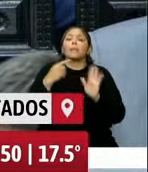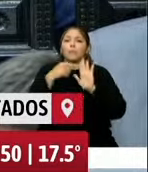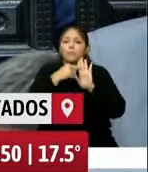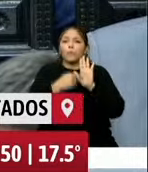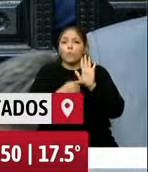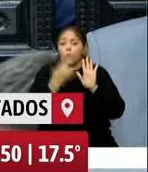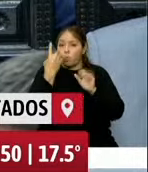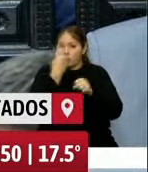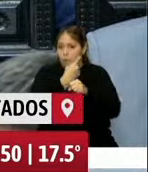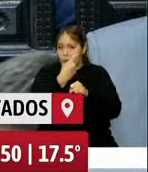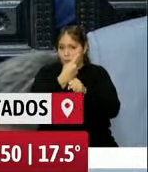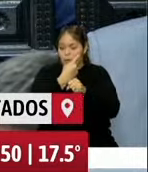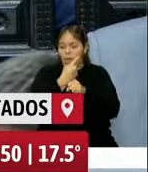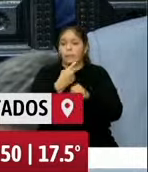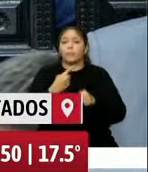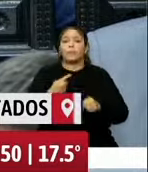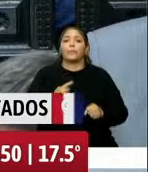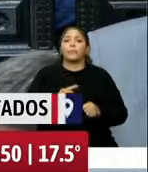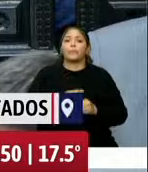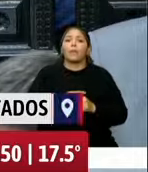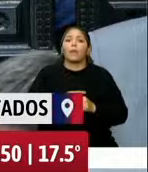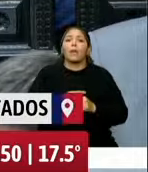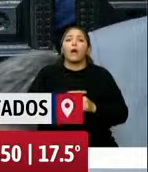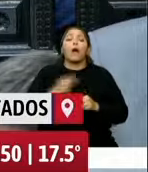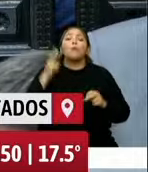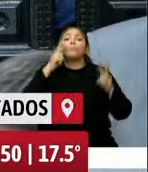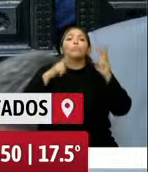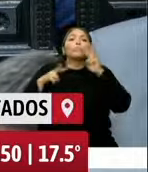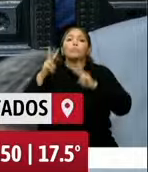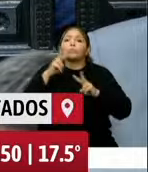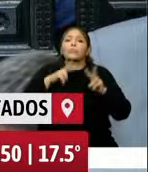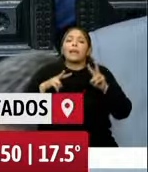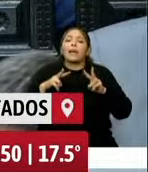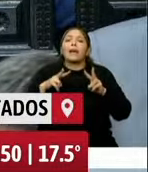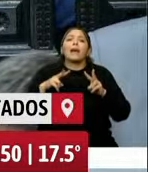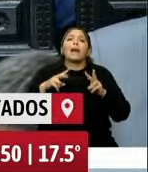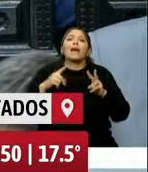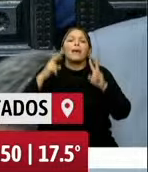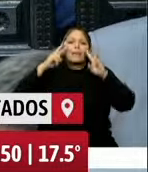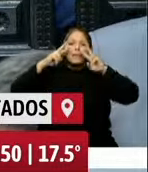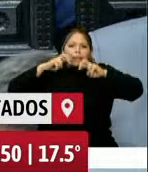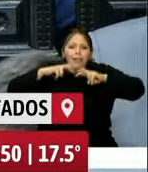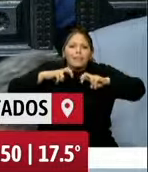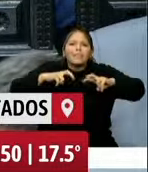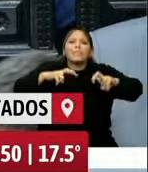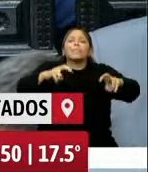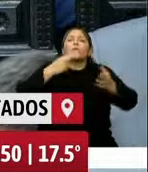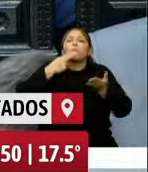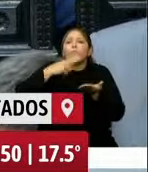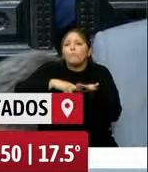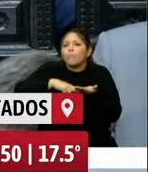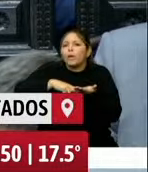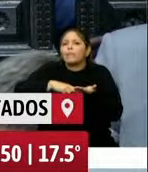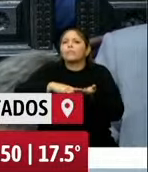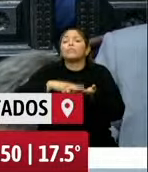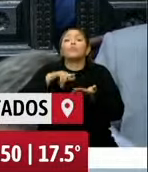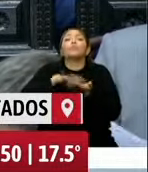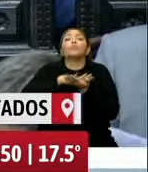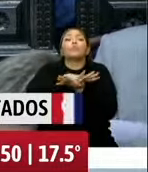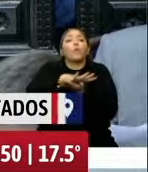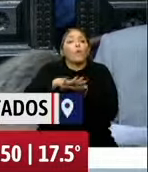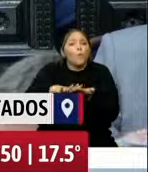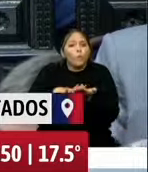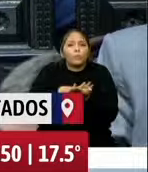horas por esta semana por estos meses hay más impuestos y ahora se va a votar que vuelve el impuesto a las ganancias para